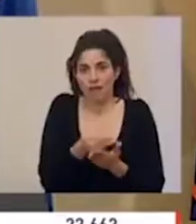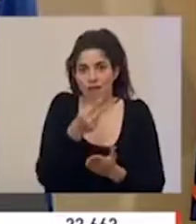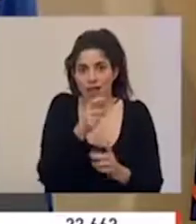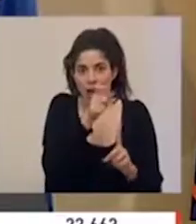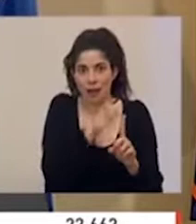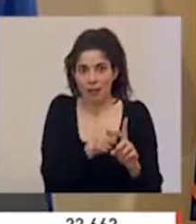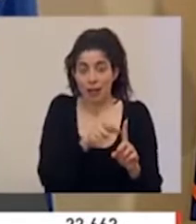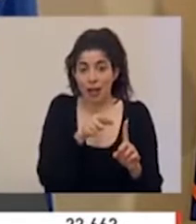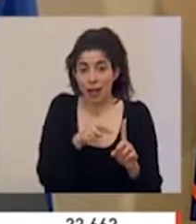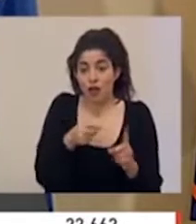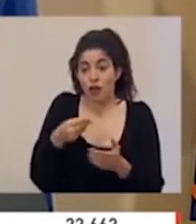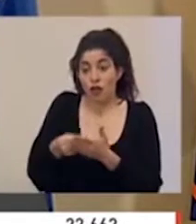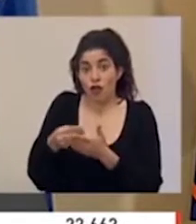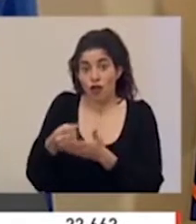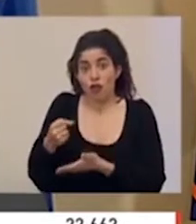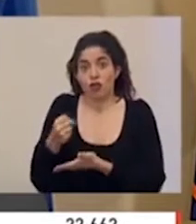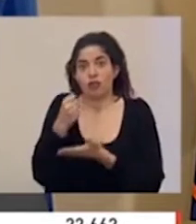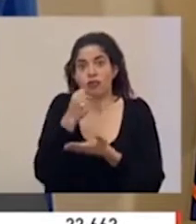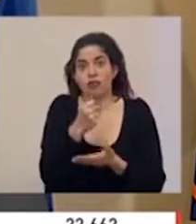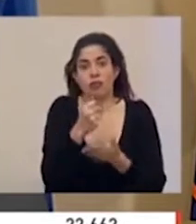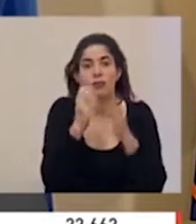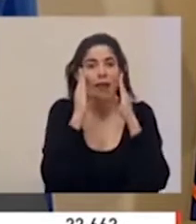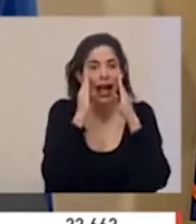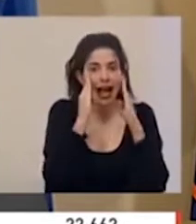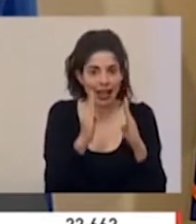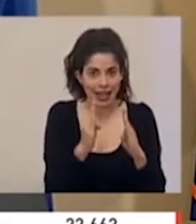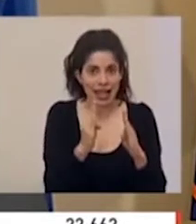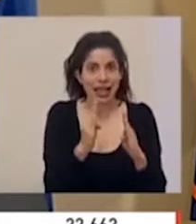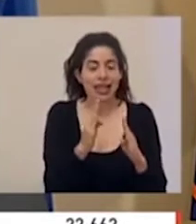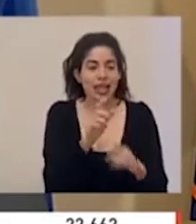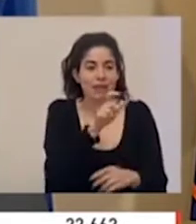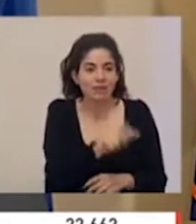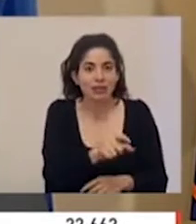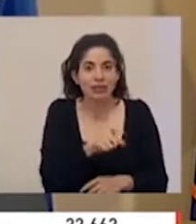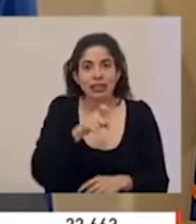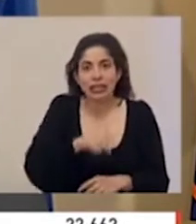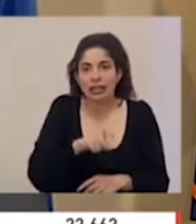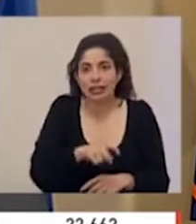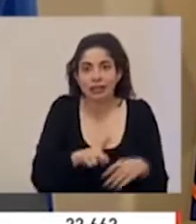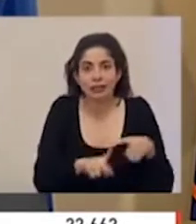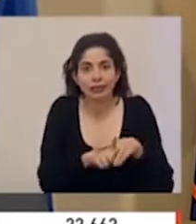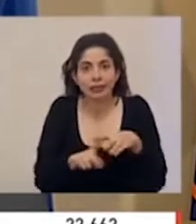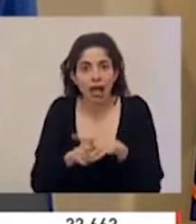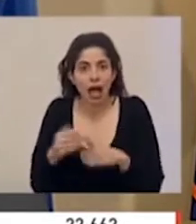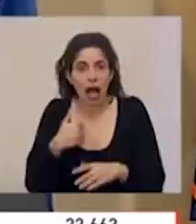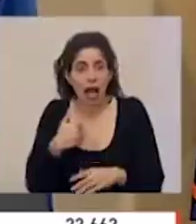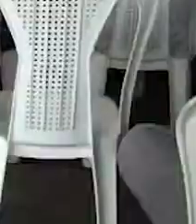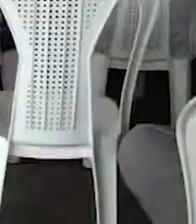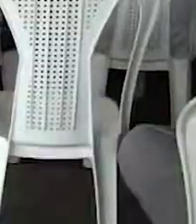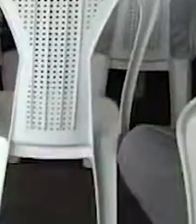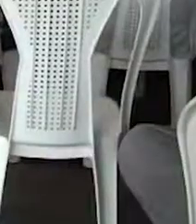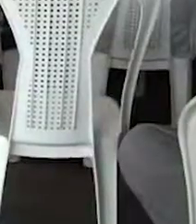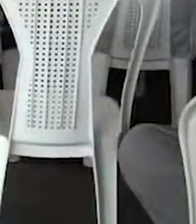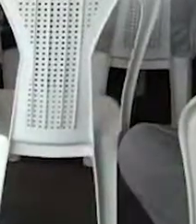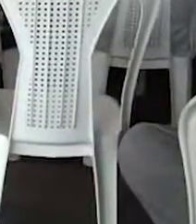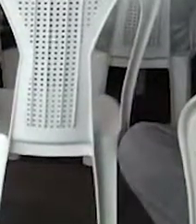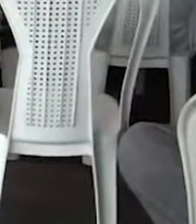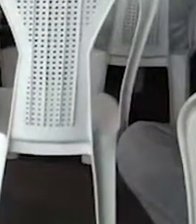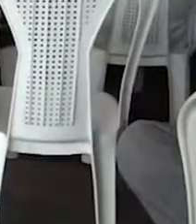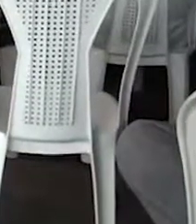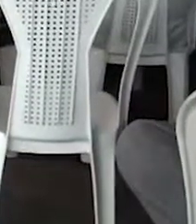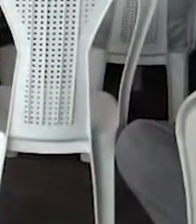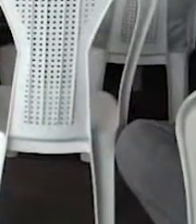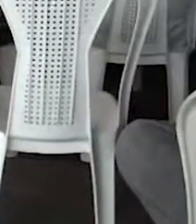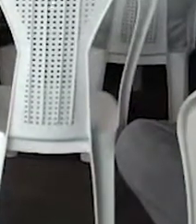Este fondo va a cubrir las necesidades que pudieran tener más de 75 hogares que